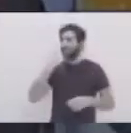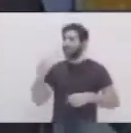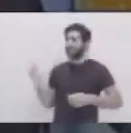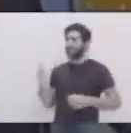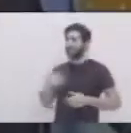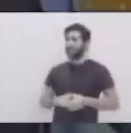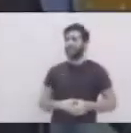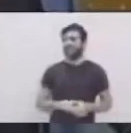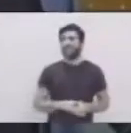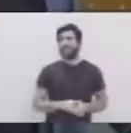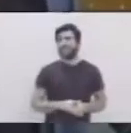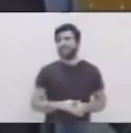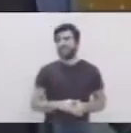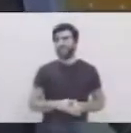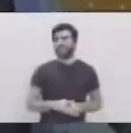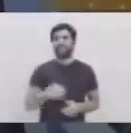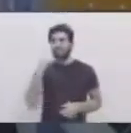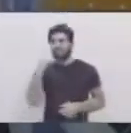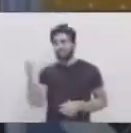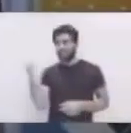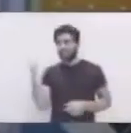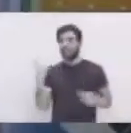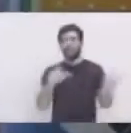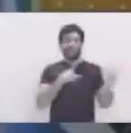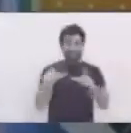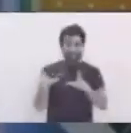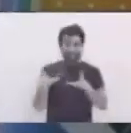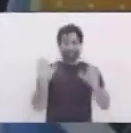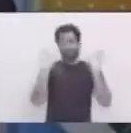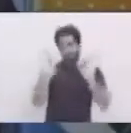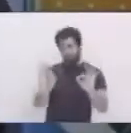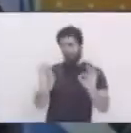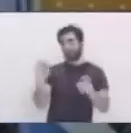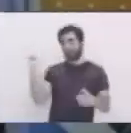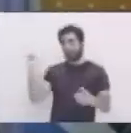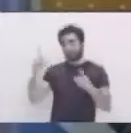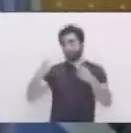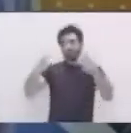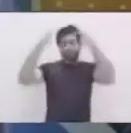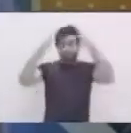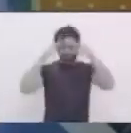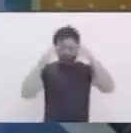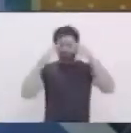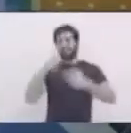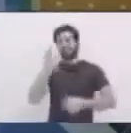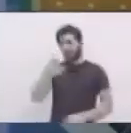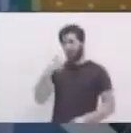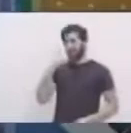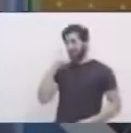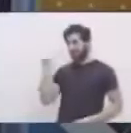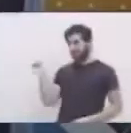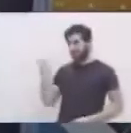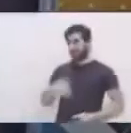Claudia. Bueno, no. Pues me la voy a poner yo, pues, ya que... Insiste. Claudia se va a poner otra que les vamos a enseñar.